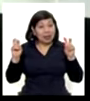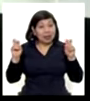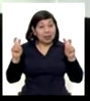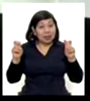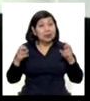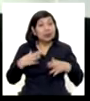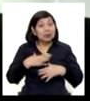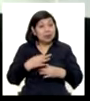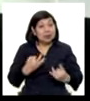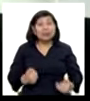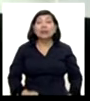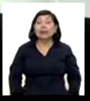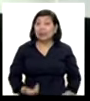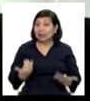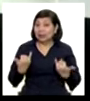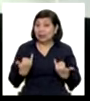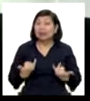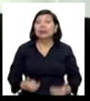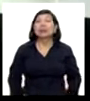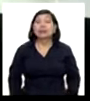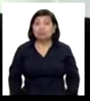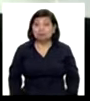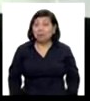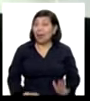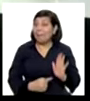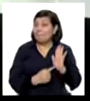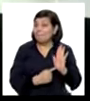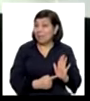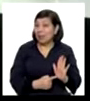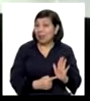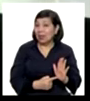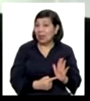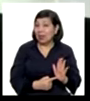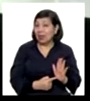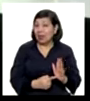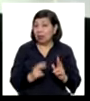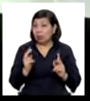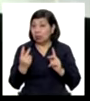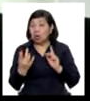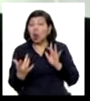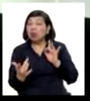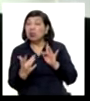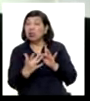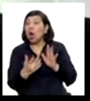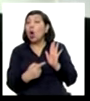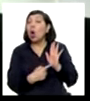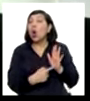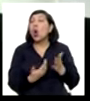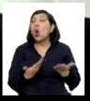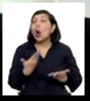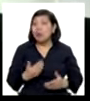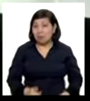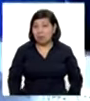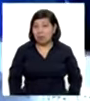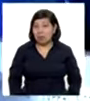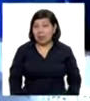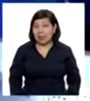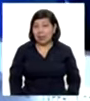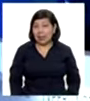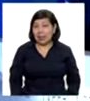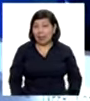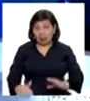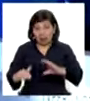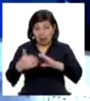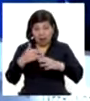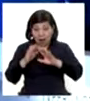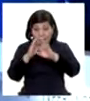hacerse estudios muy interesantes a propósito de este concurso. ¿La presentación es presencial, virtual? ¿Por qué canales? No,